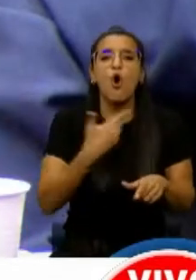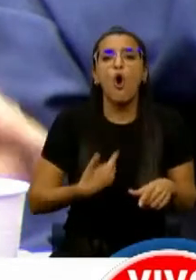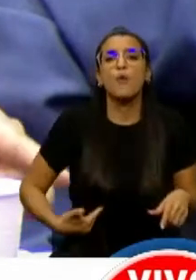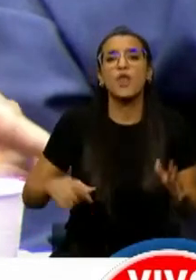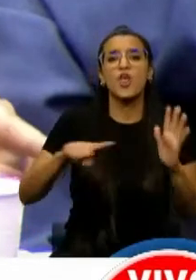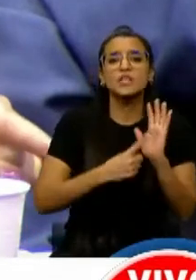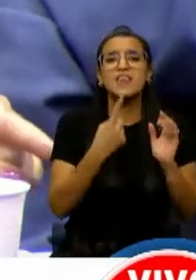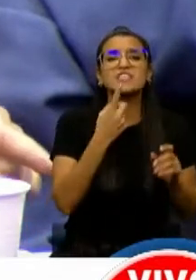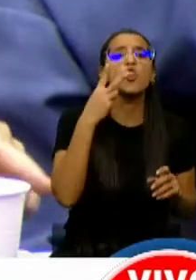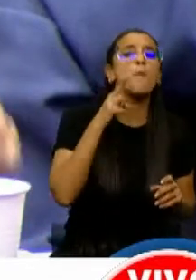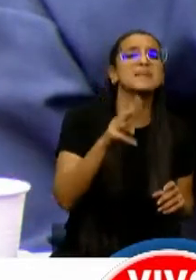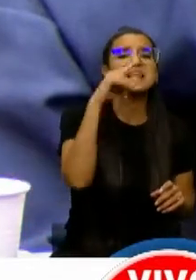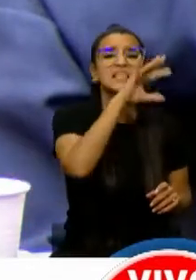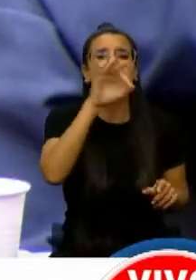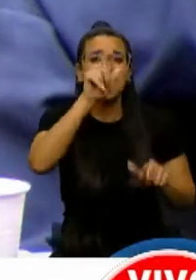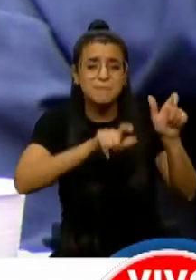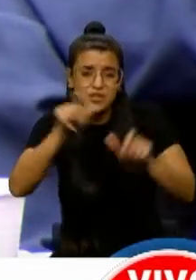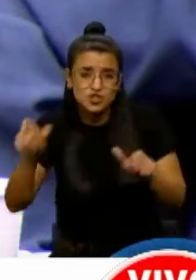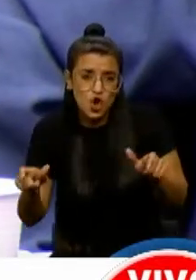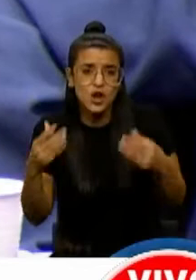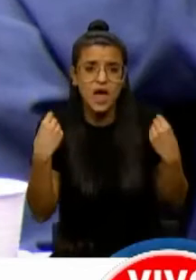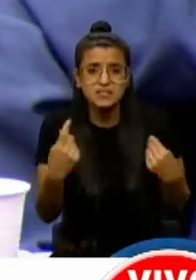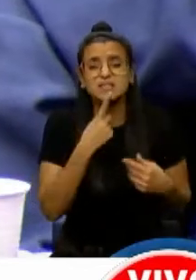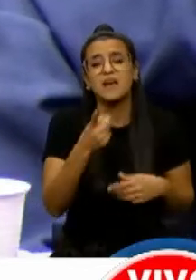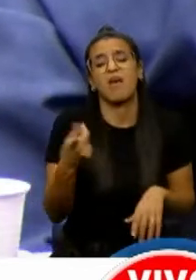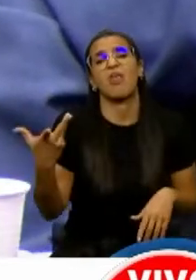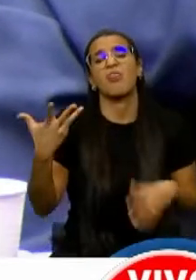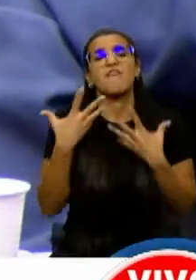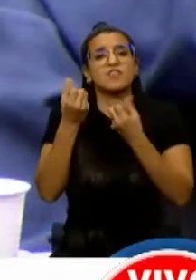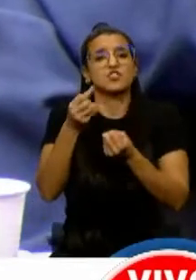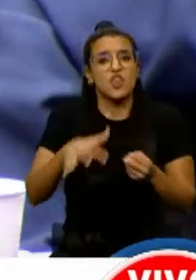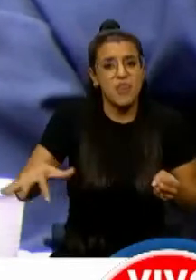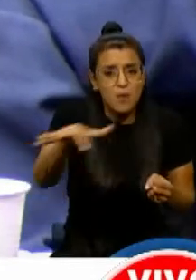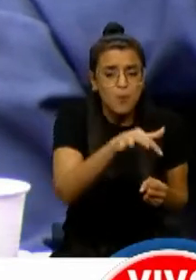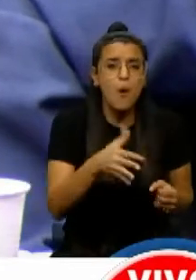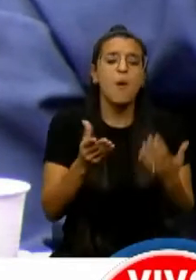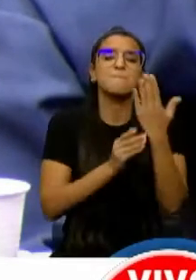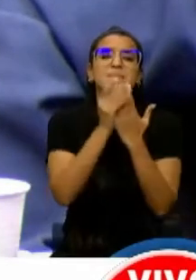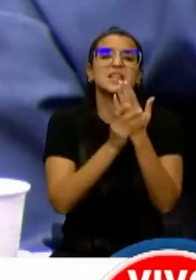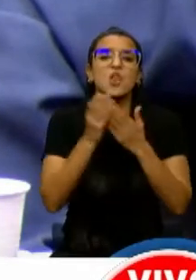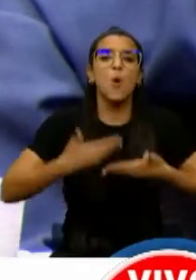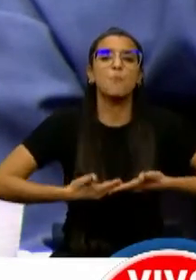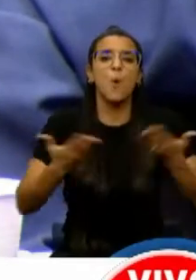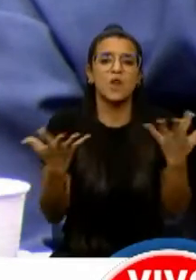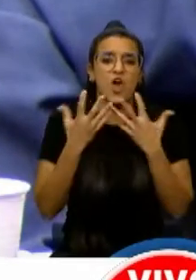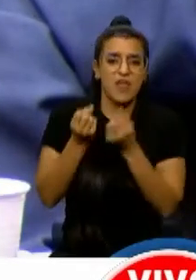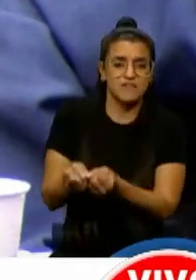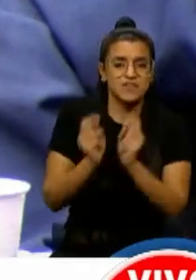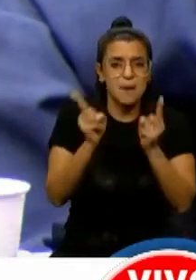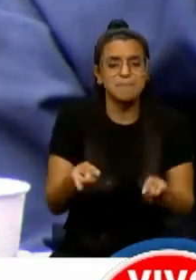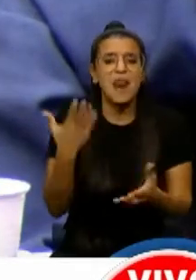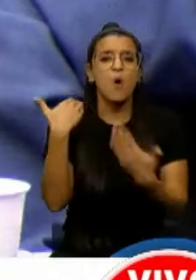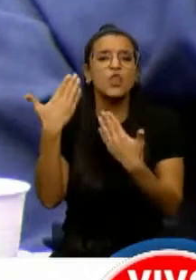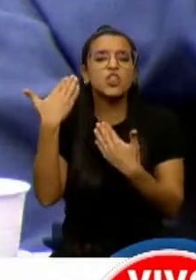son 2.700 personas y resulta que la Defensoría del Pueblo, el Ministerio Público de la Defensa y la